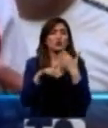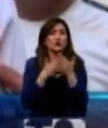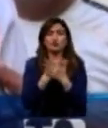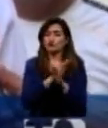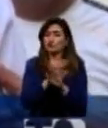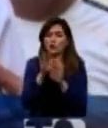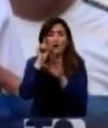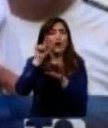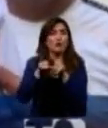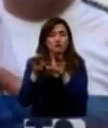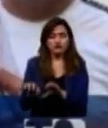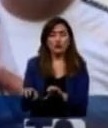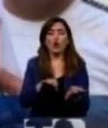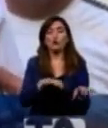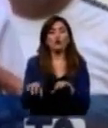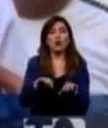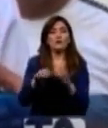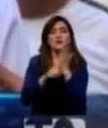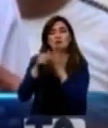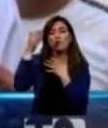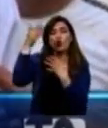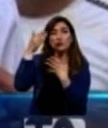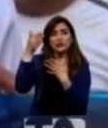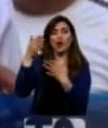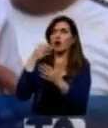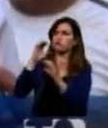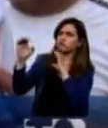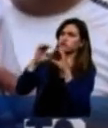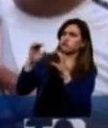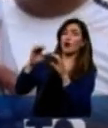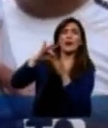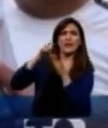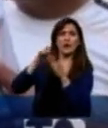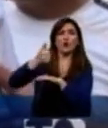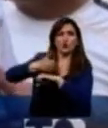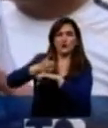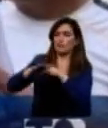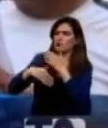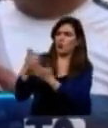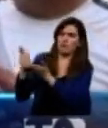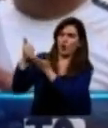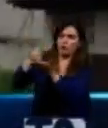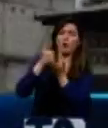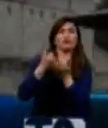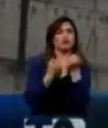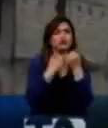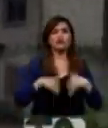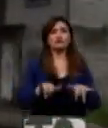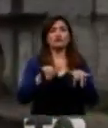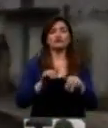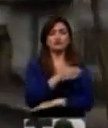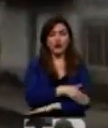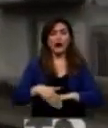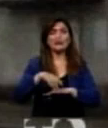nos comunicamos con el ministro de la Política, con la Unidad de Gestión de Riesgos también, y hoy vienen también con más ayuda humanitaria. En las calles de